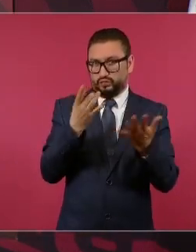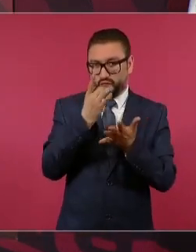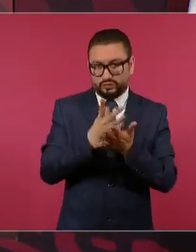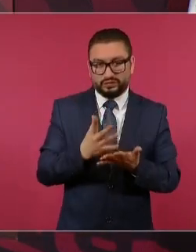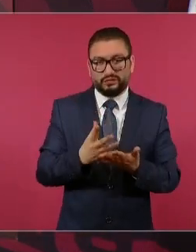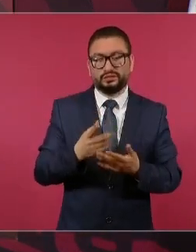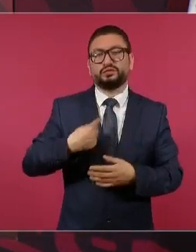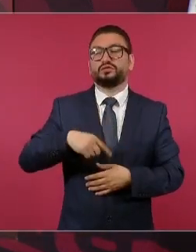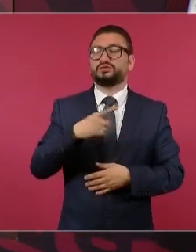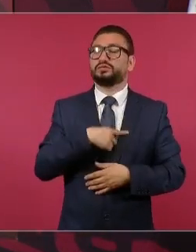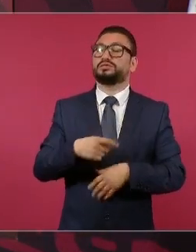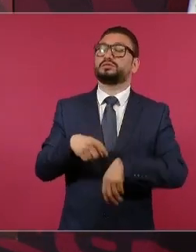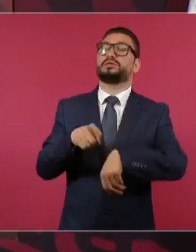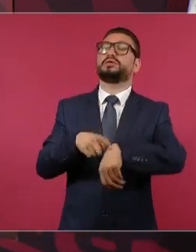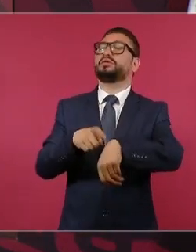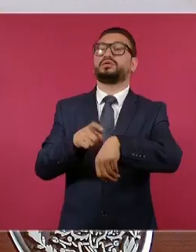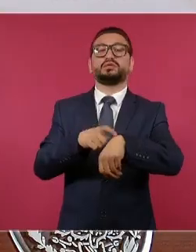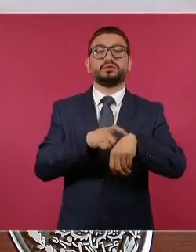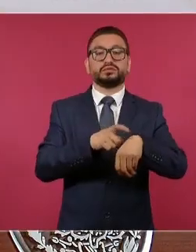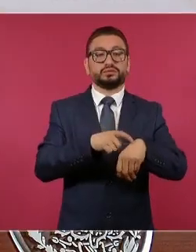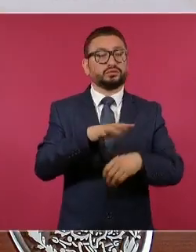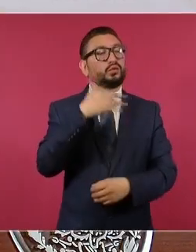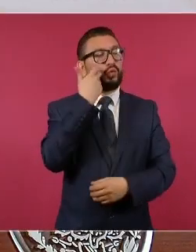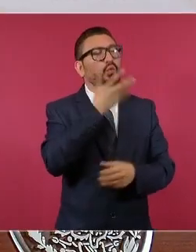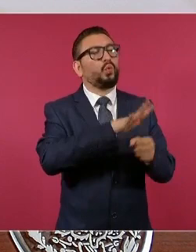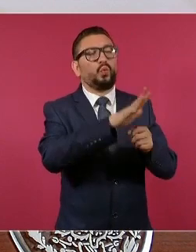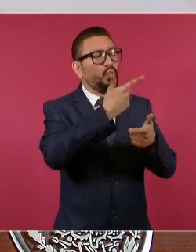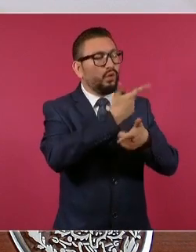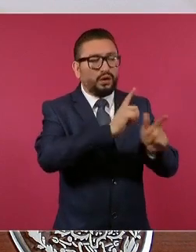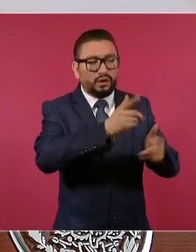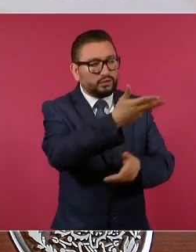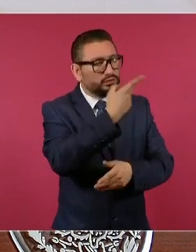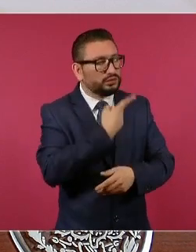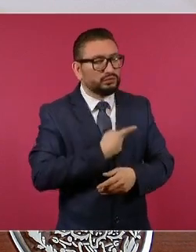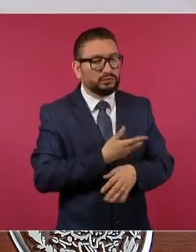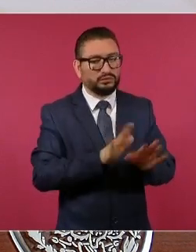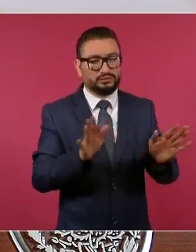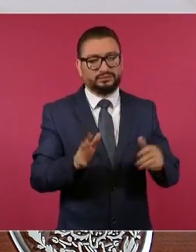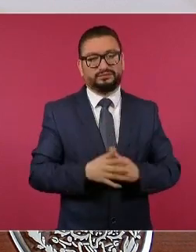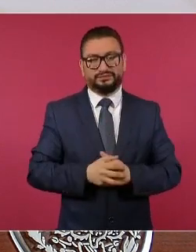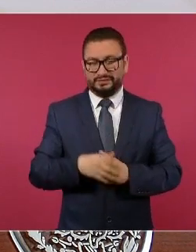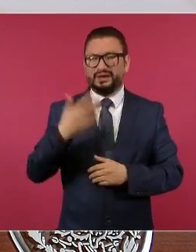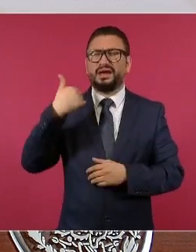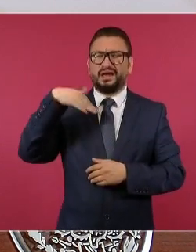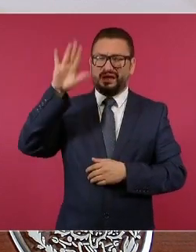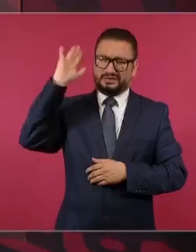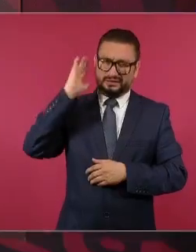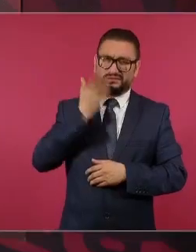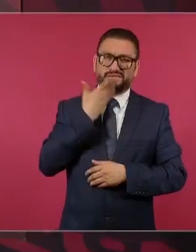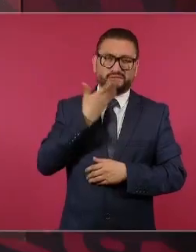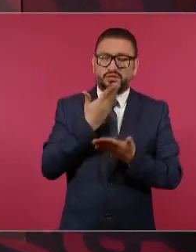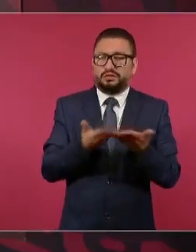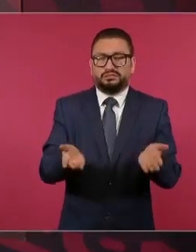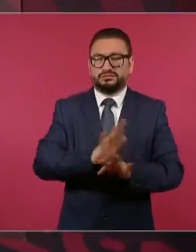y que uno diga, ¿qué horas son? Las que usted quiera que sean, señor. Eso era antes, ¿no? Ya ahora no.